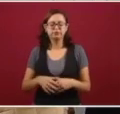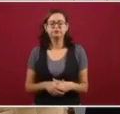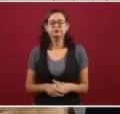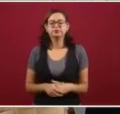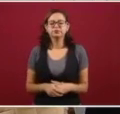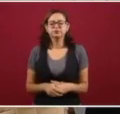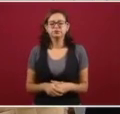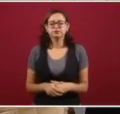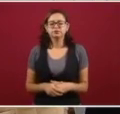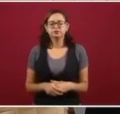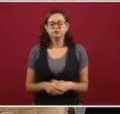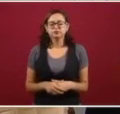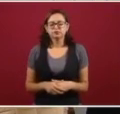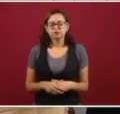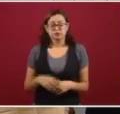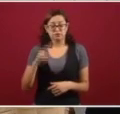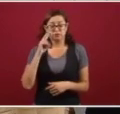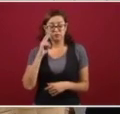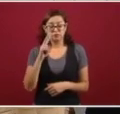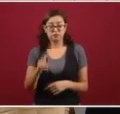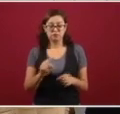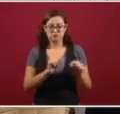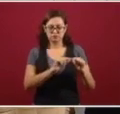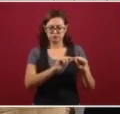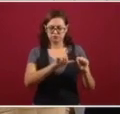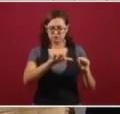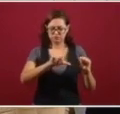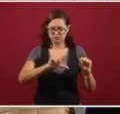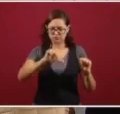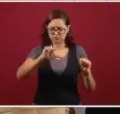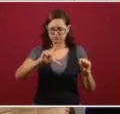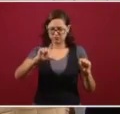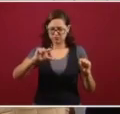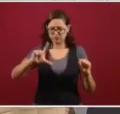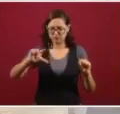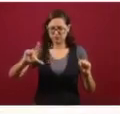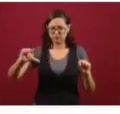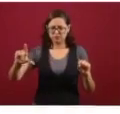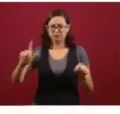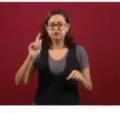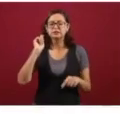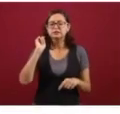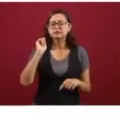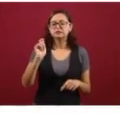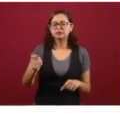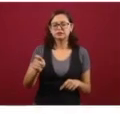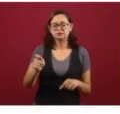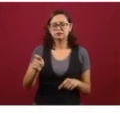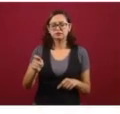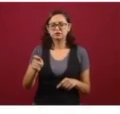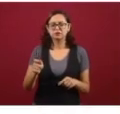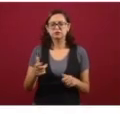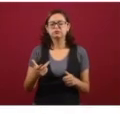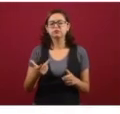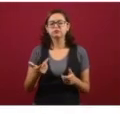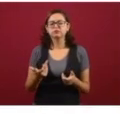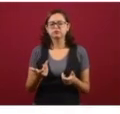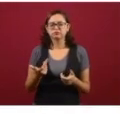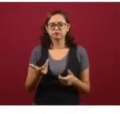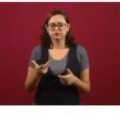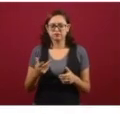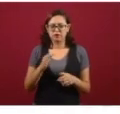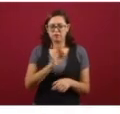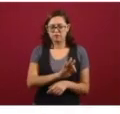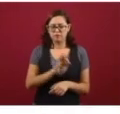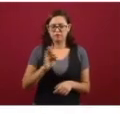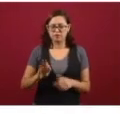En la gráfica, lo que podemos ver es el mantenimiento programado que,